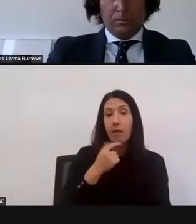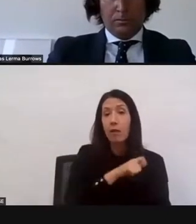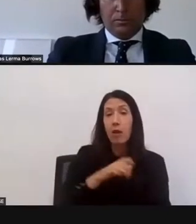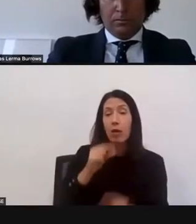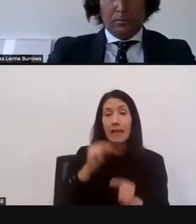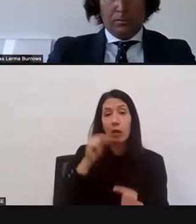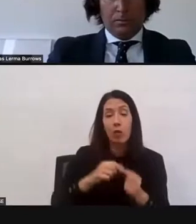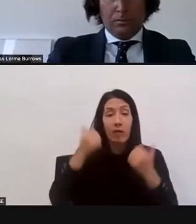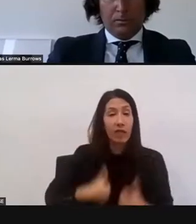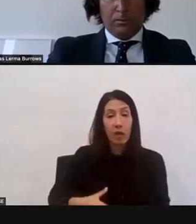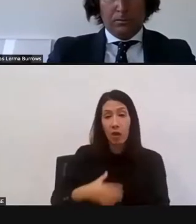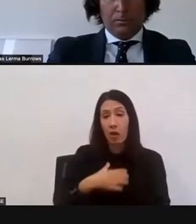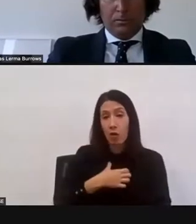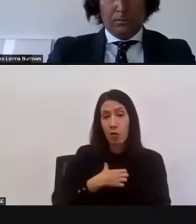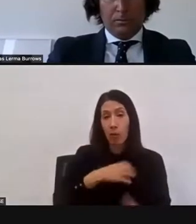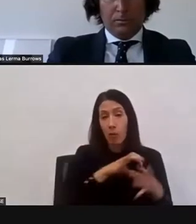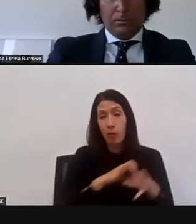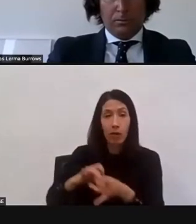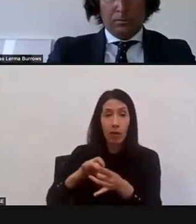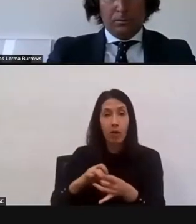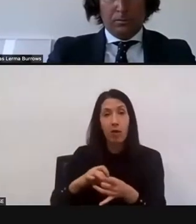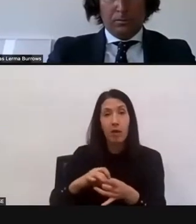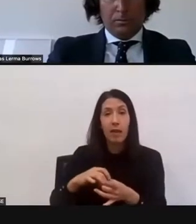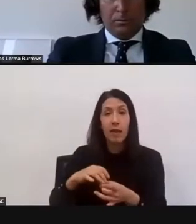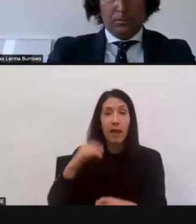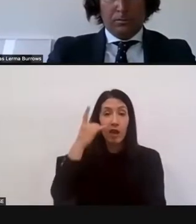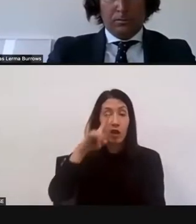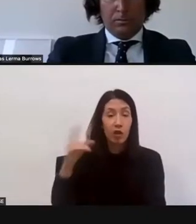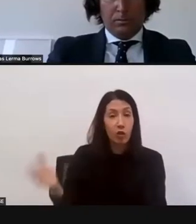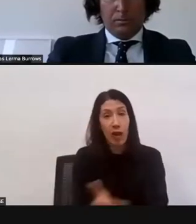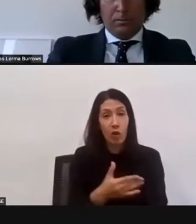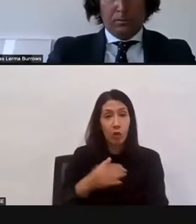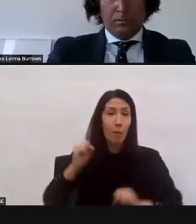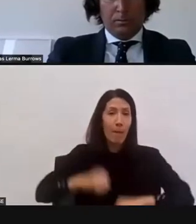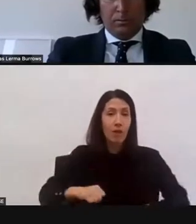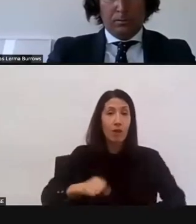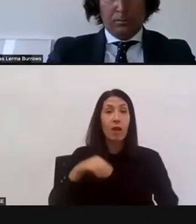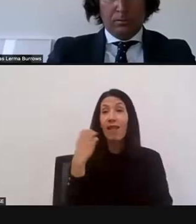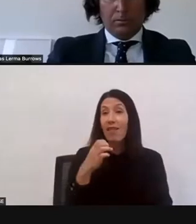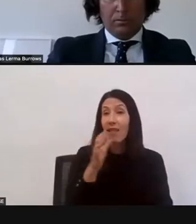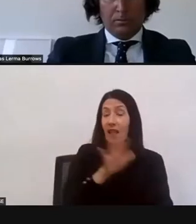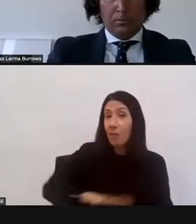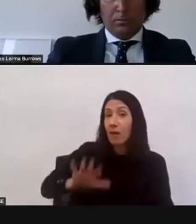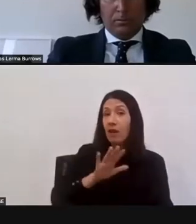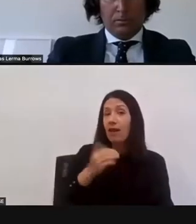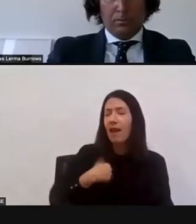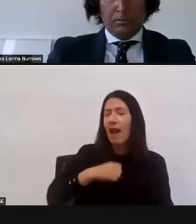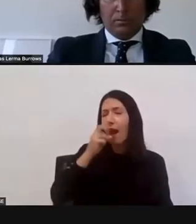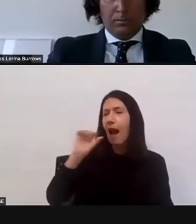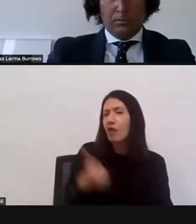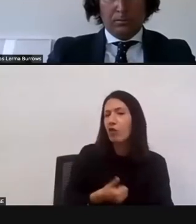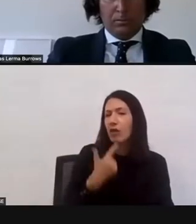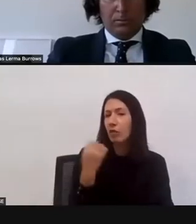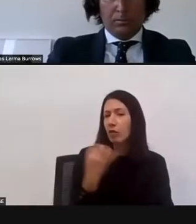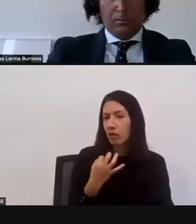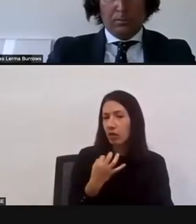puedan encuadrarse en el apartado de toreros mayores. Desde el CERMI venimos sosteniendo desde hace años que llevar